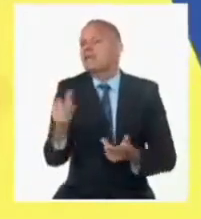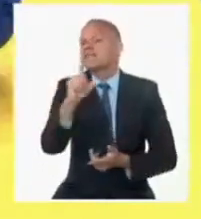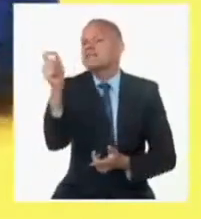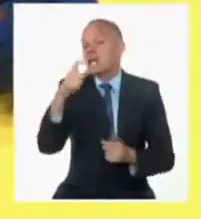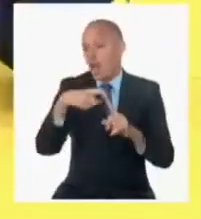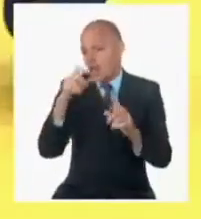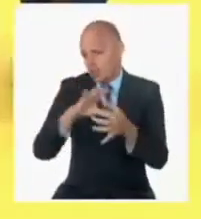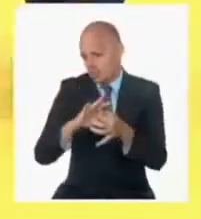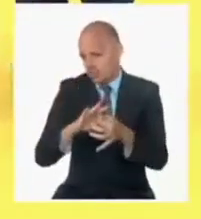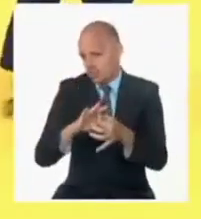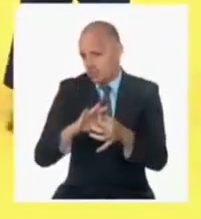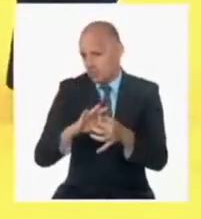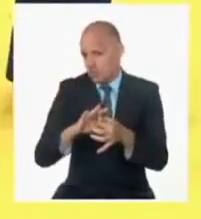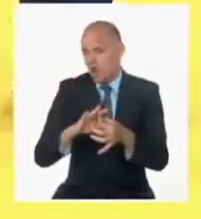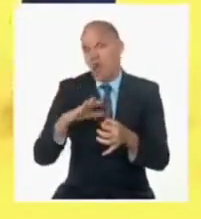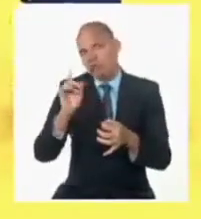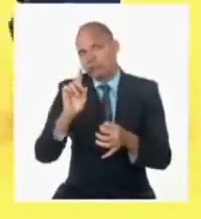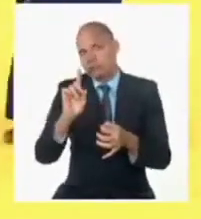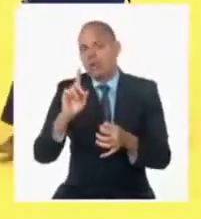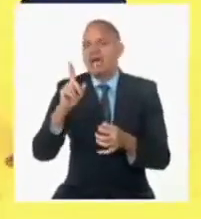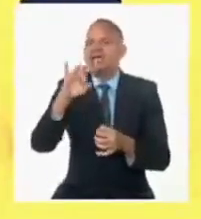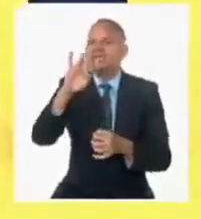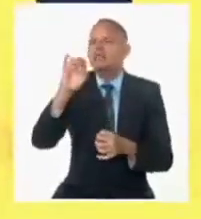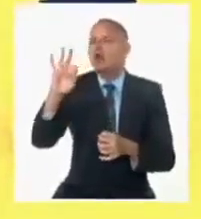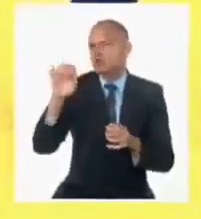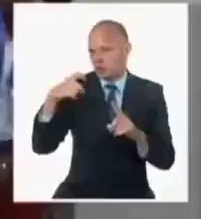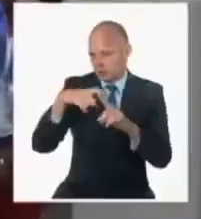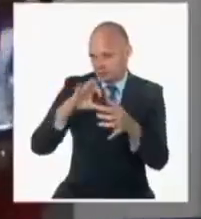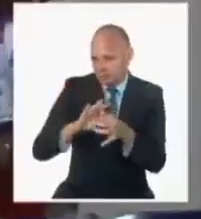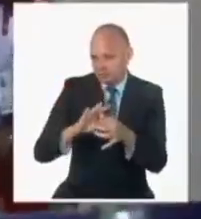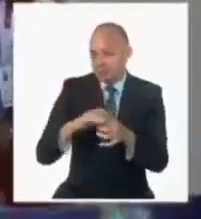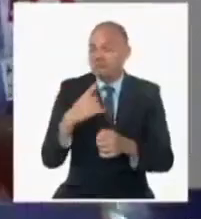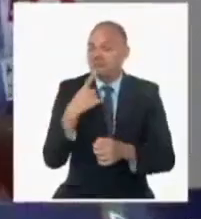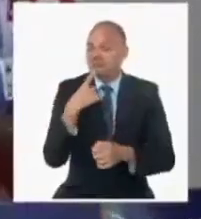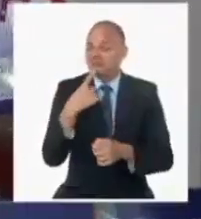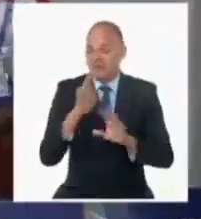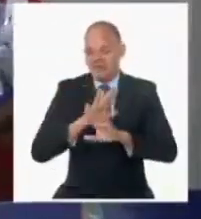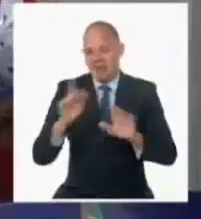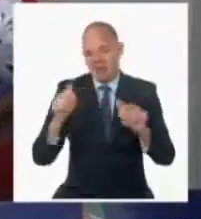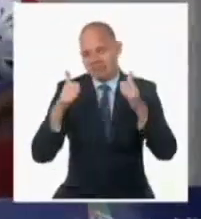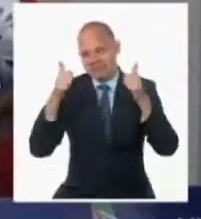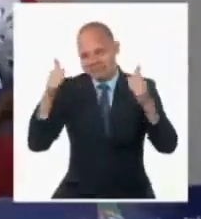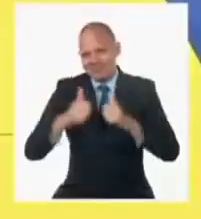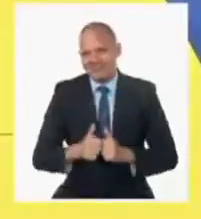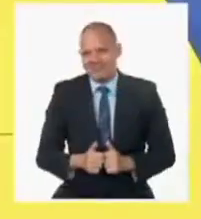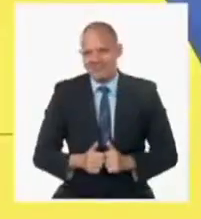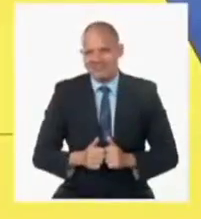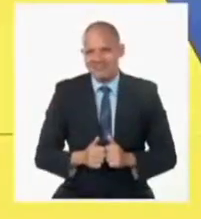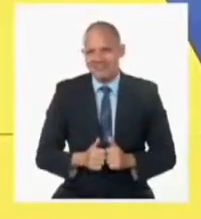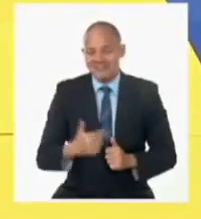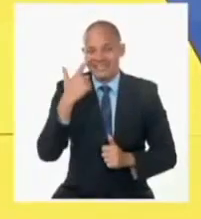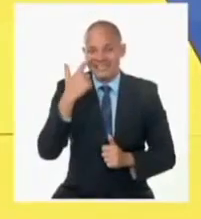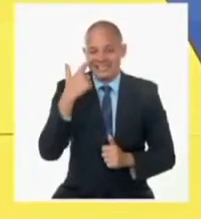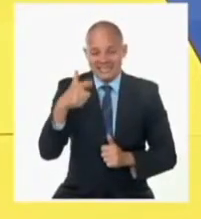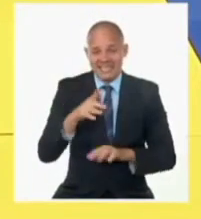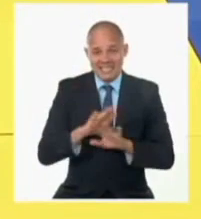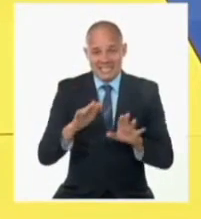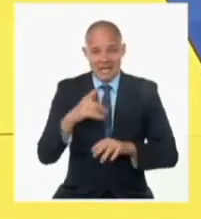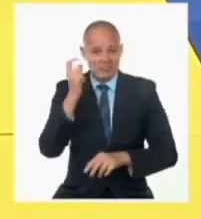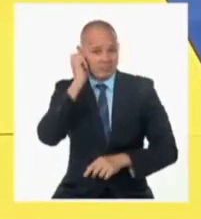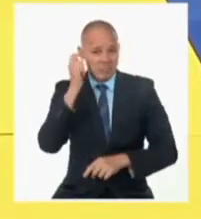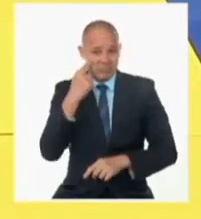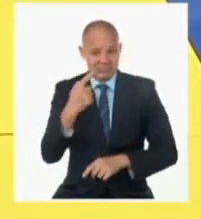o más de 78 kilogramos. Y quiero decirles que en este momento está enseñando cómo van las